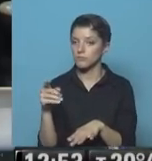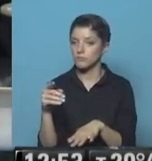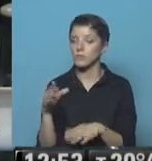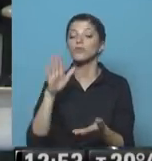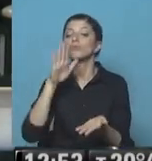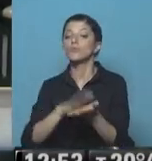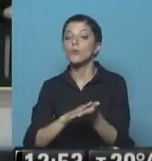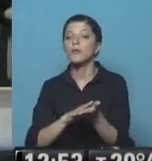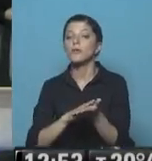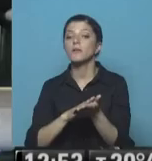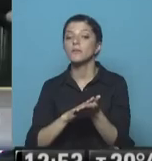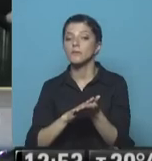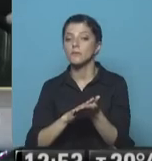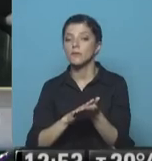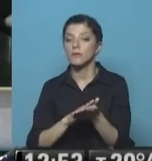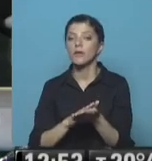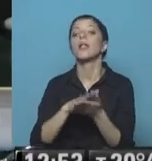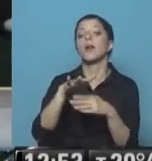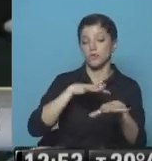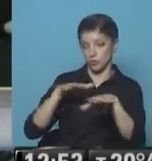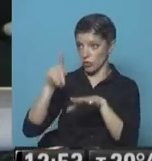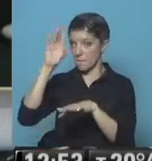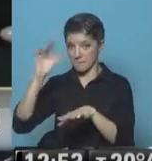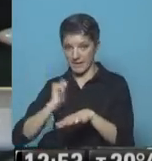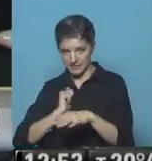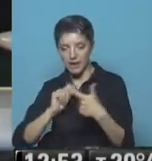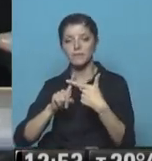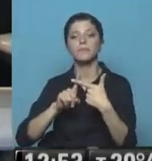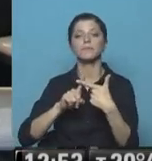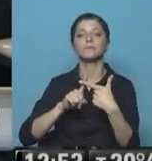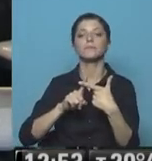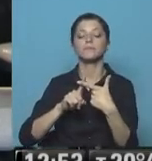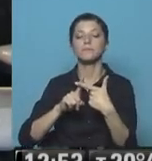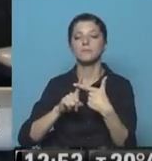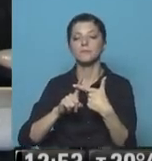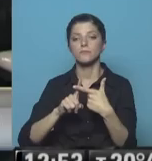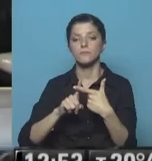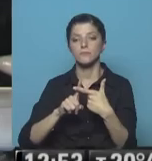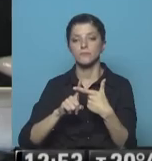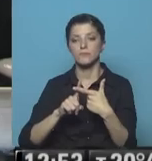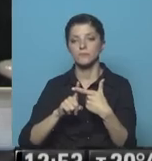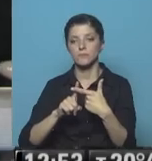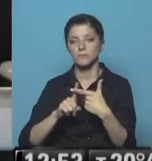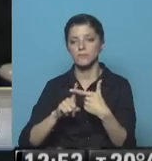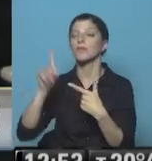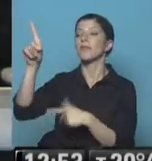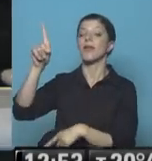La correspondencia que hay entre las acciones militares, las acciones del capital